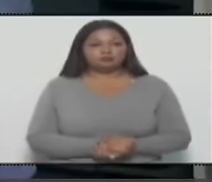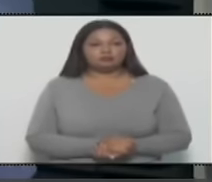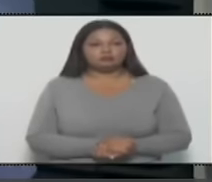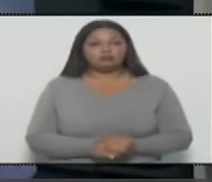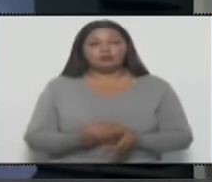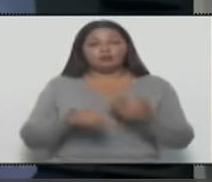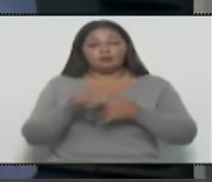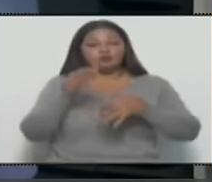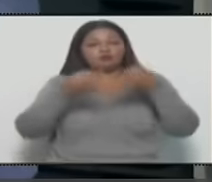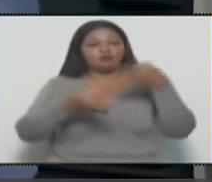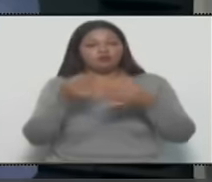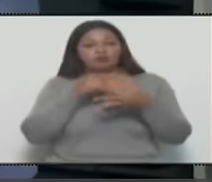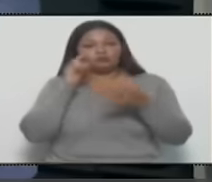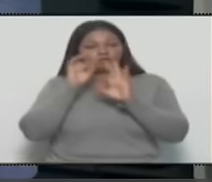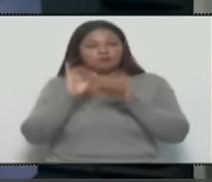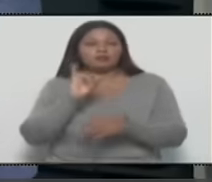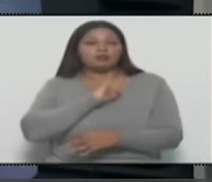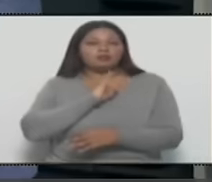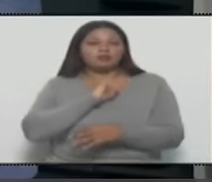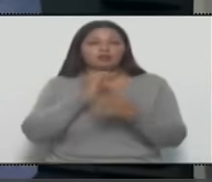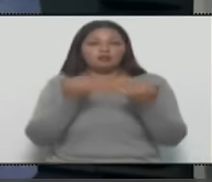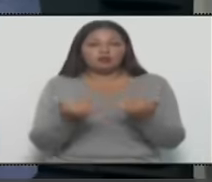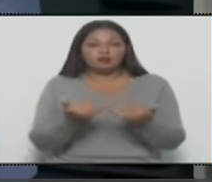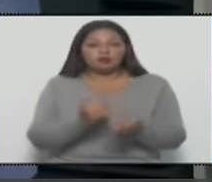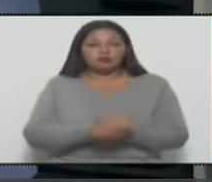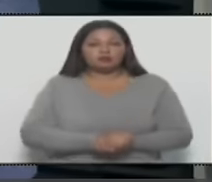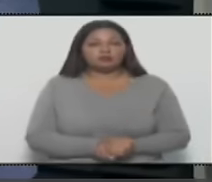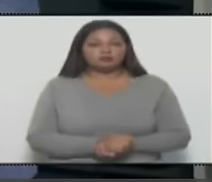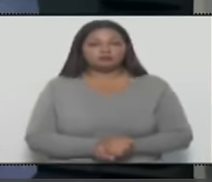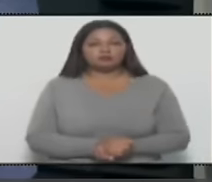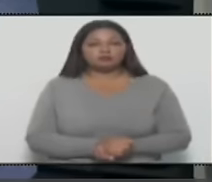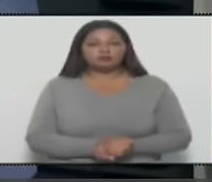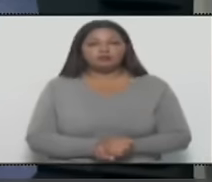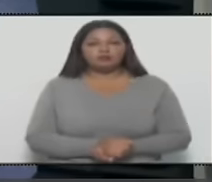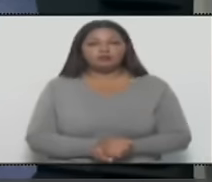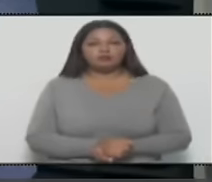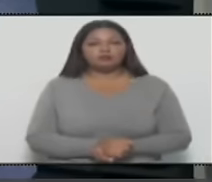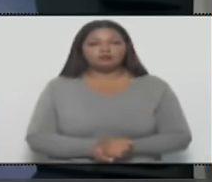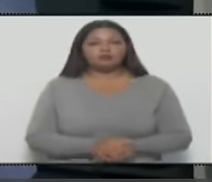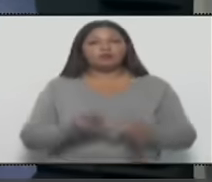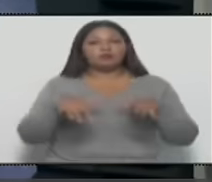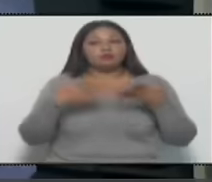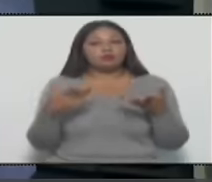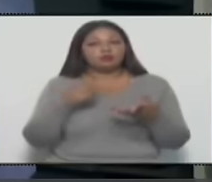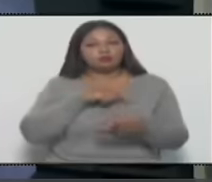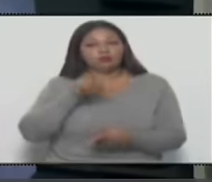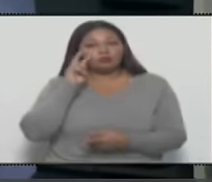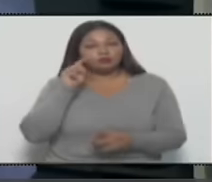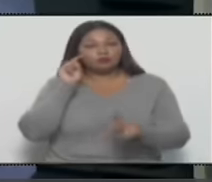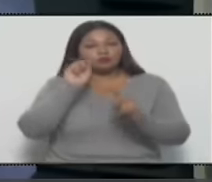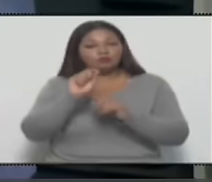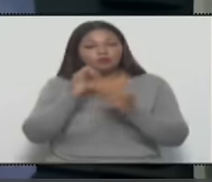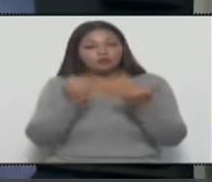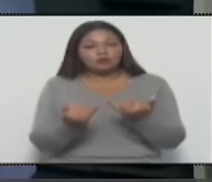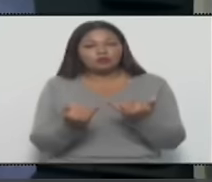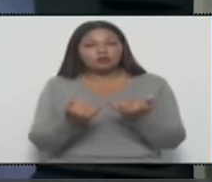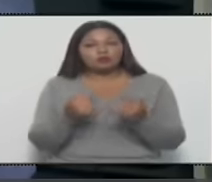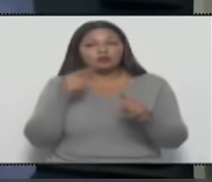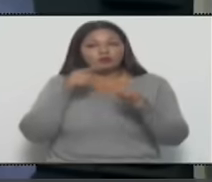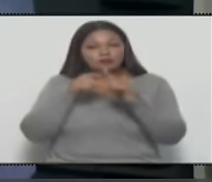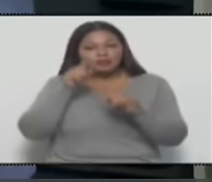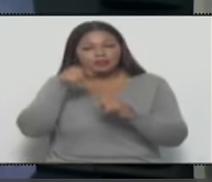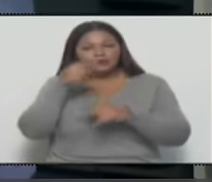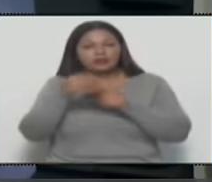justamente, ellos están justamente identificando cuáles son, en este caso, los puntos focales que